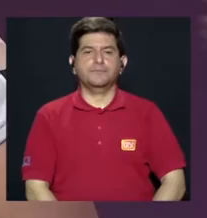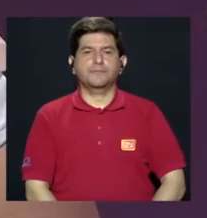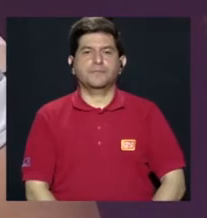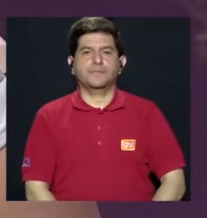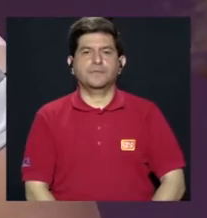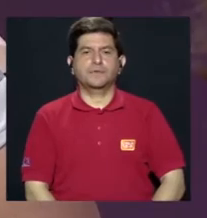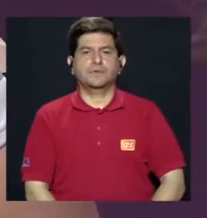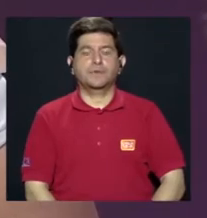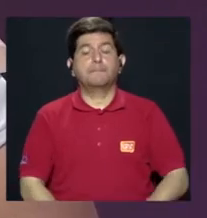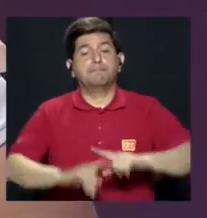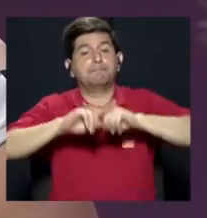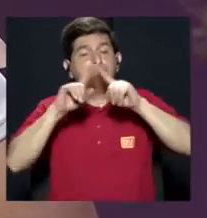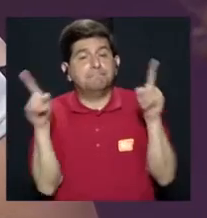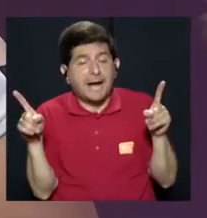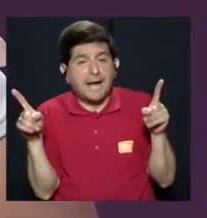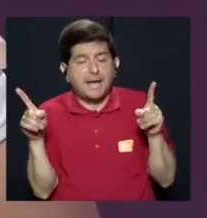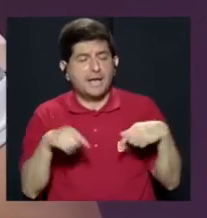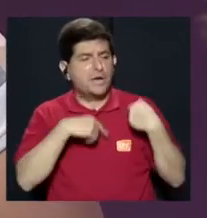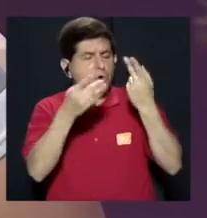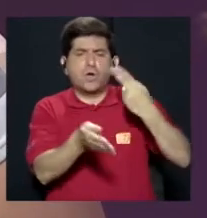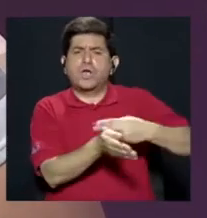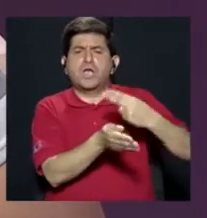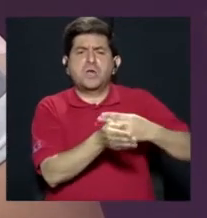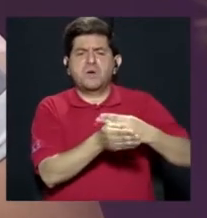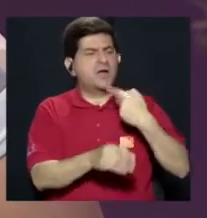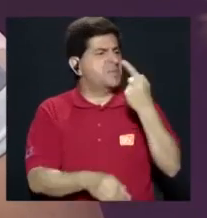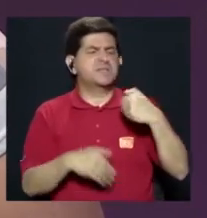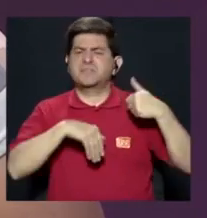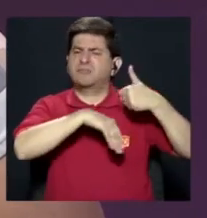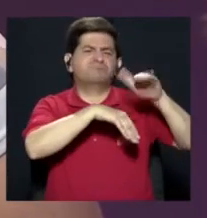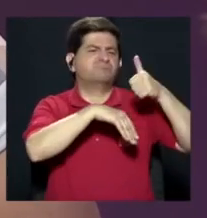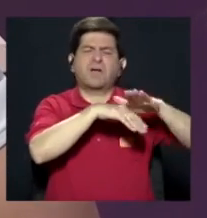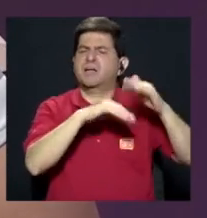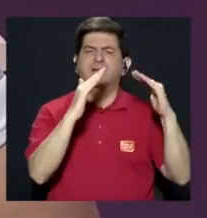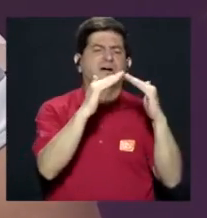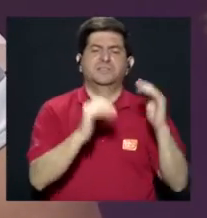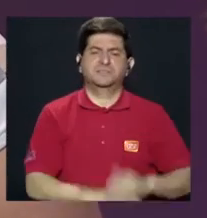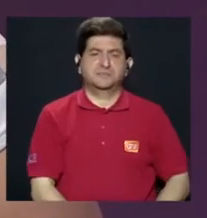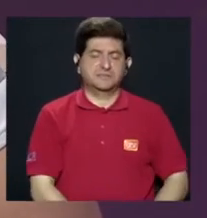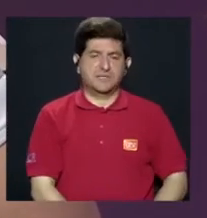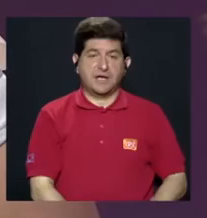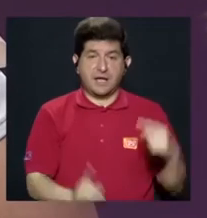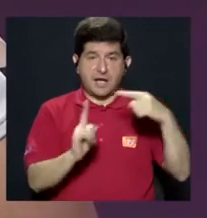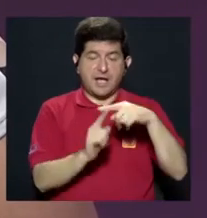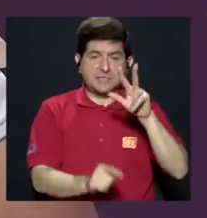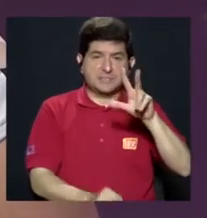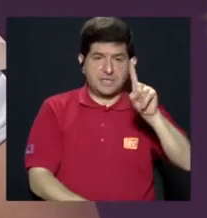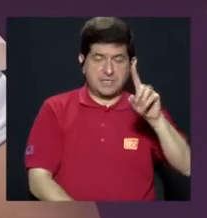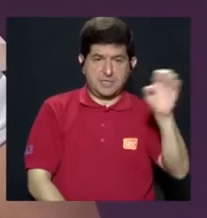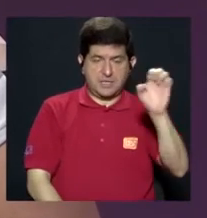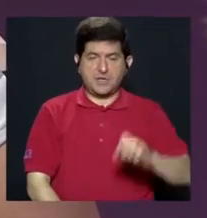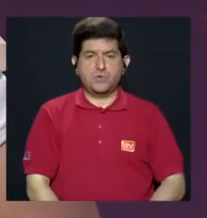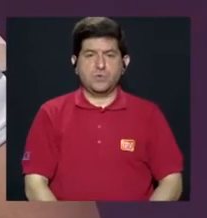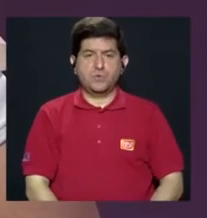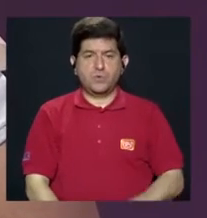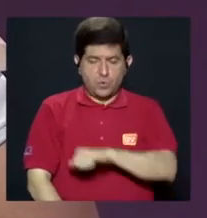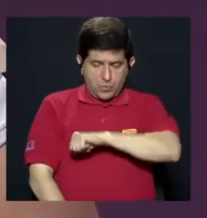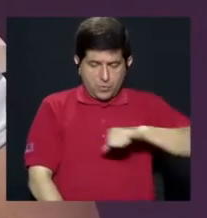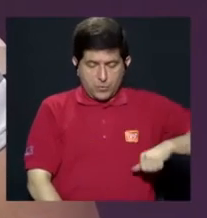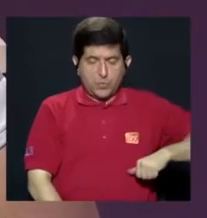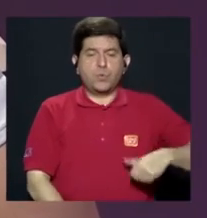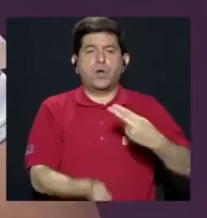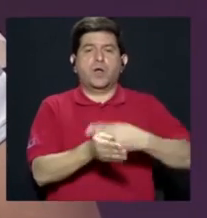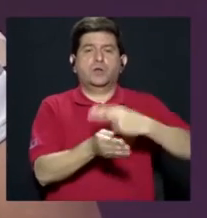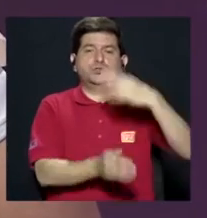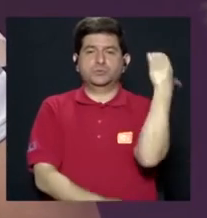17, pero iba al hospital y me volvían y hasta el 31 de enero me hicieron cesárea en el Más